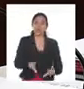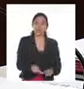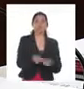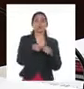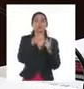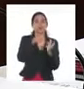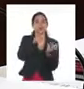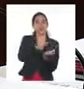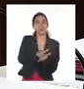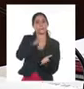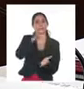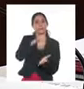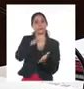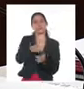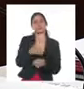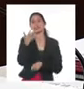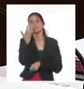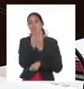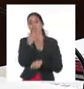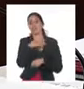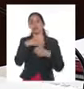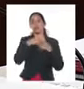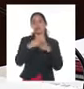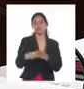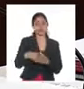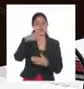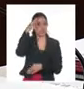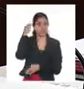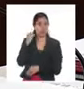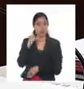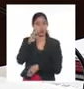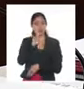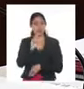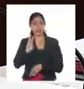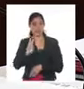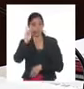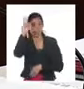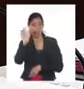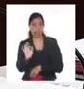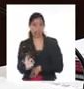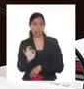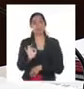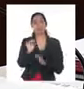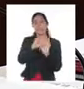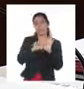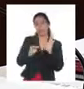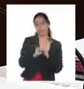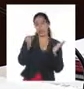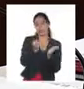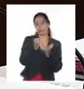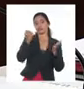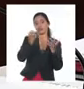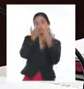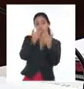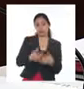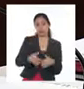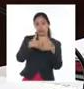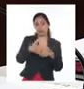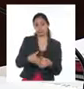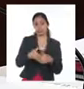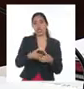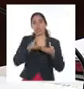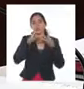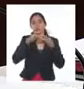el general de ejército Rolcato, de salvar con esas 93 medidas que se aprobaron la industria azucarera en el